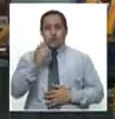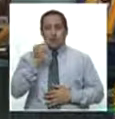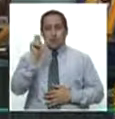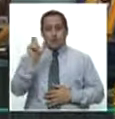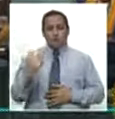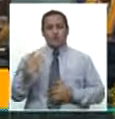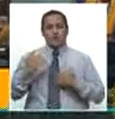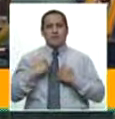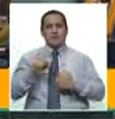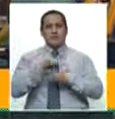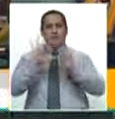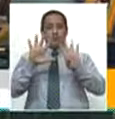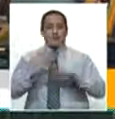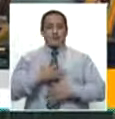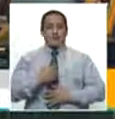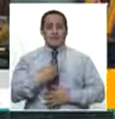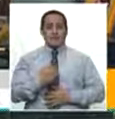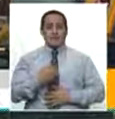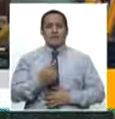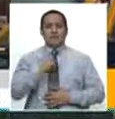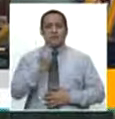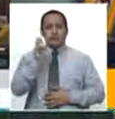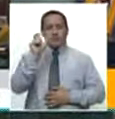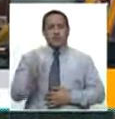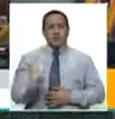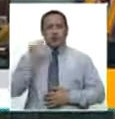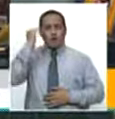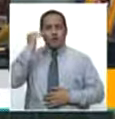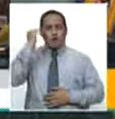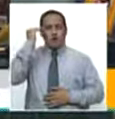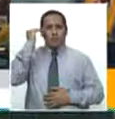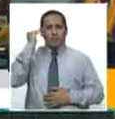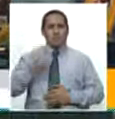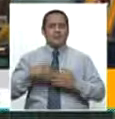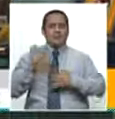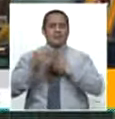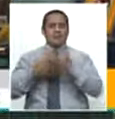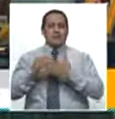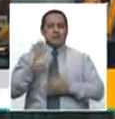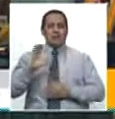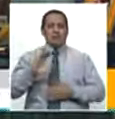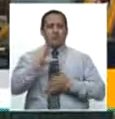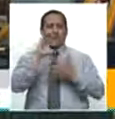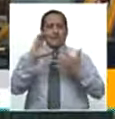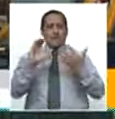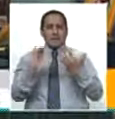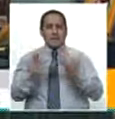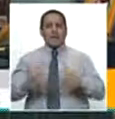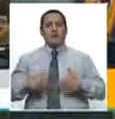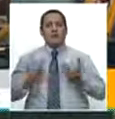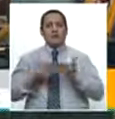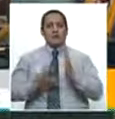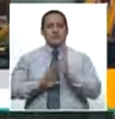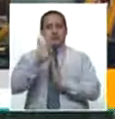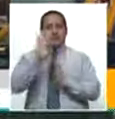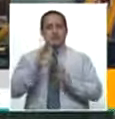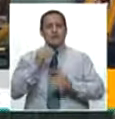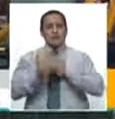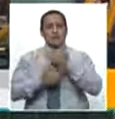Él actualmente tiene 19 años y es una persona con síndrome de Down. Más allá de esa característica, ha podido